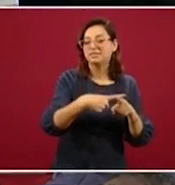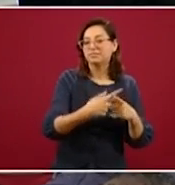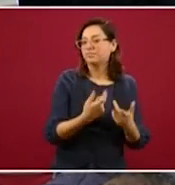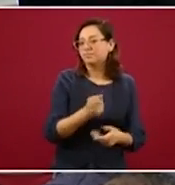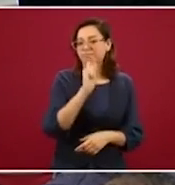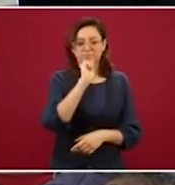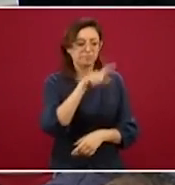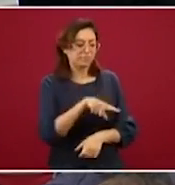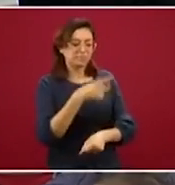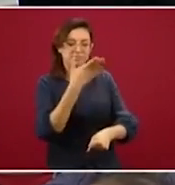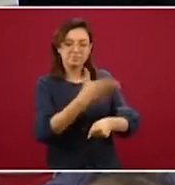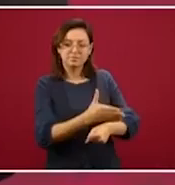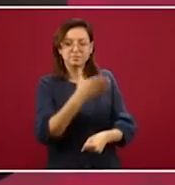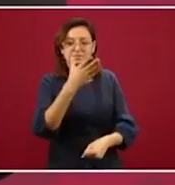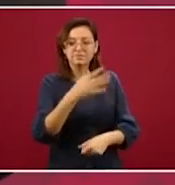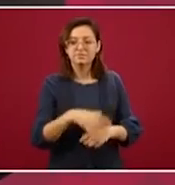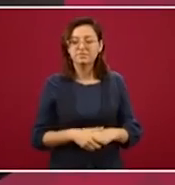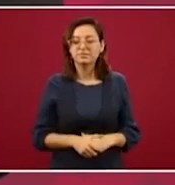sentenciaran